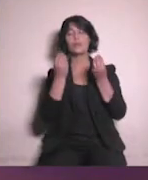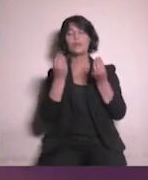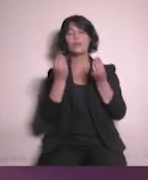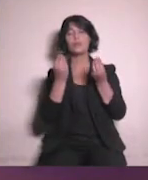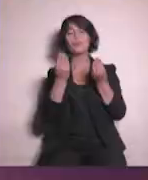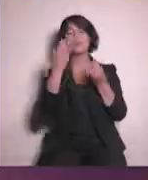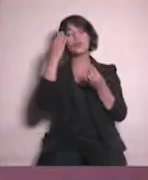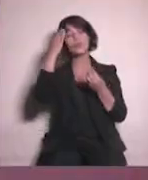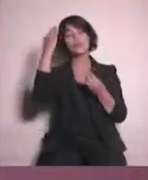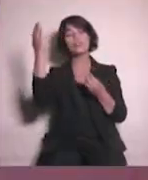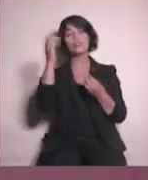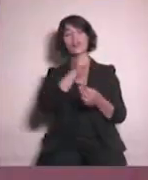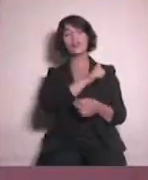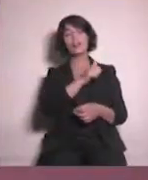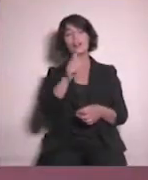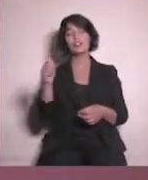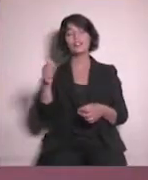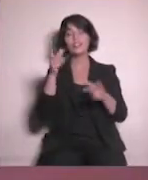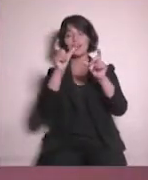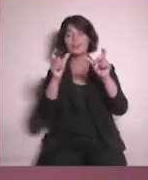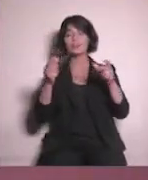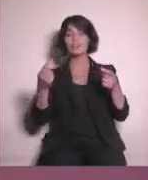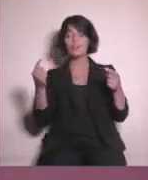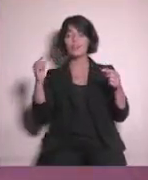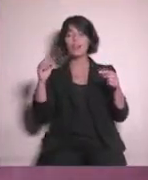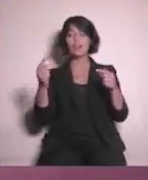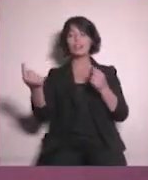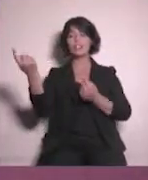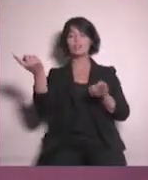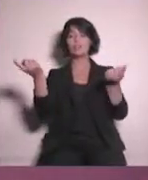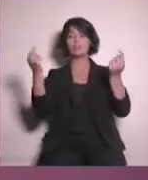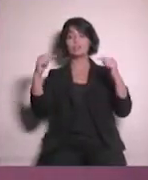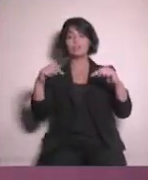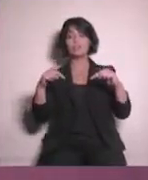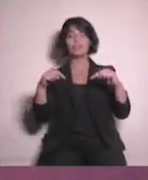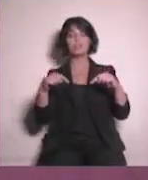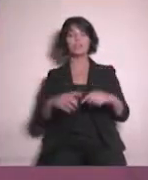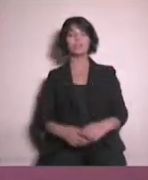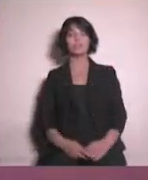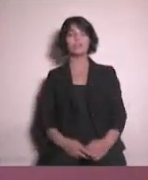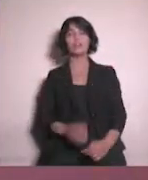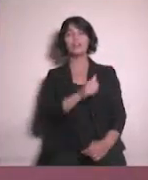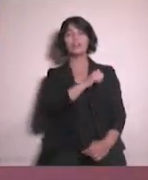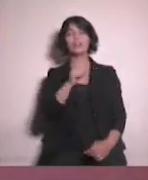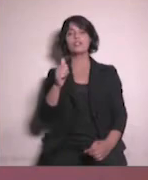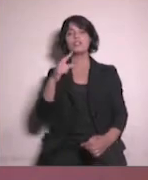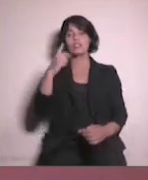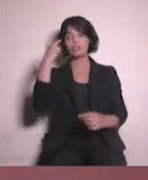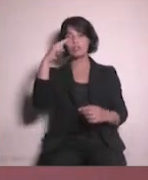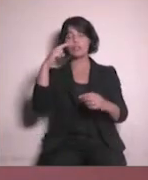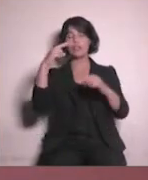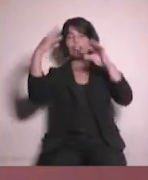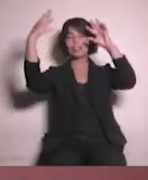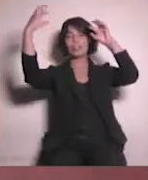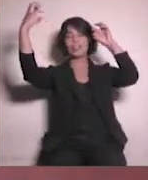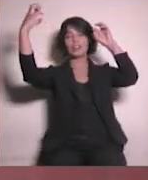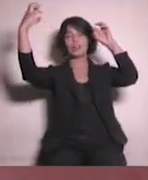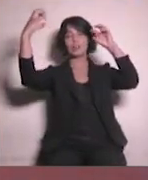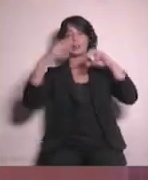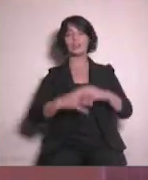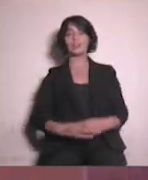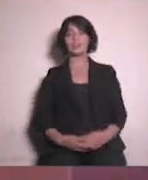Muy buenos días a todos los presentes y a todos quienes nos están siguiendo a través de